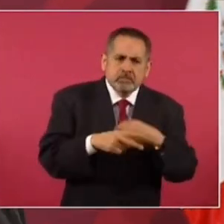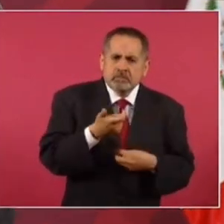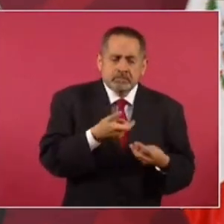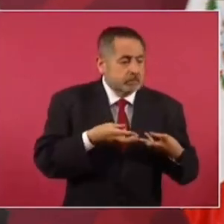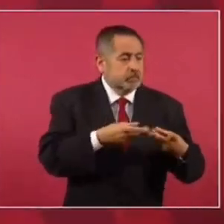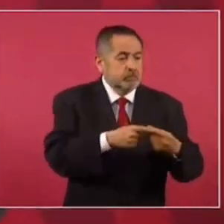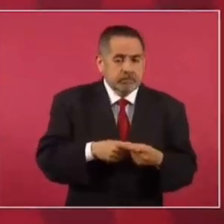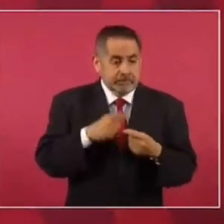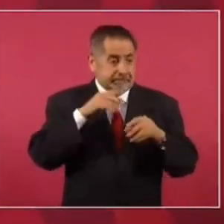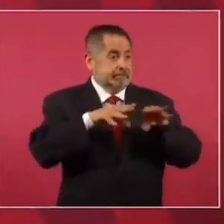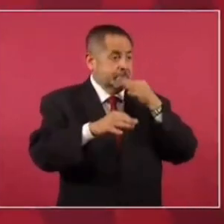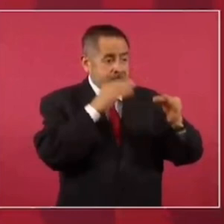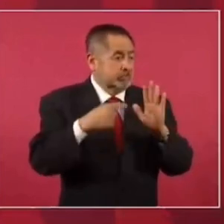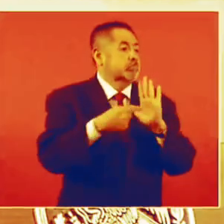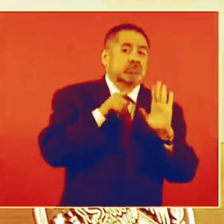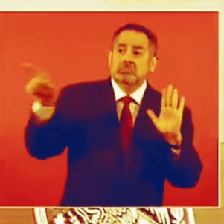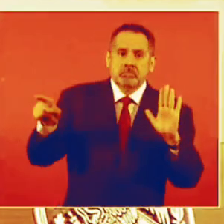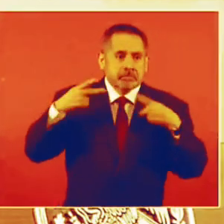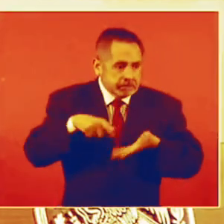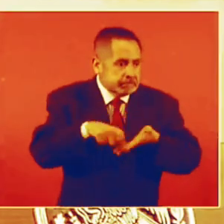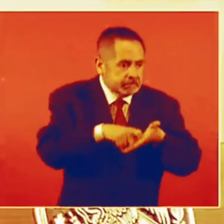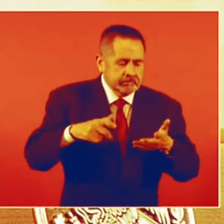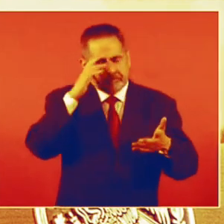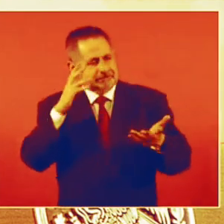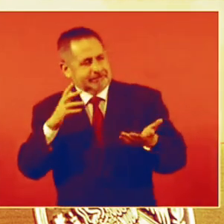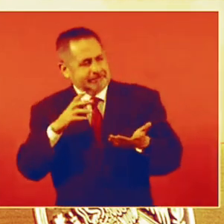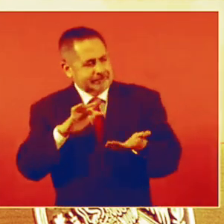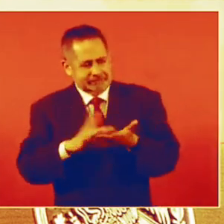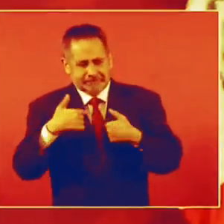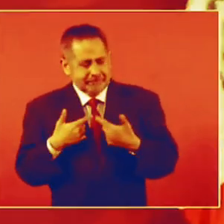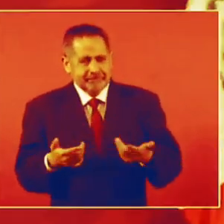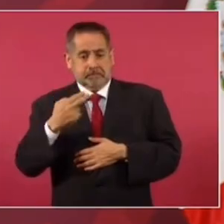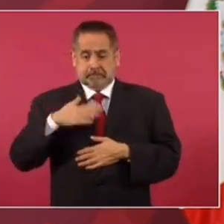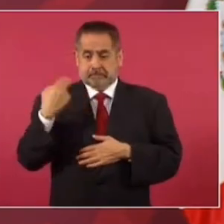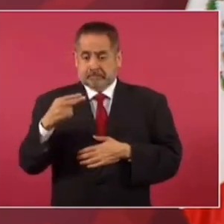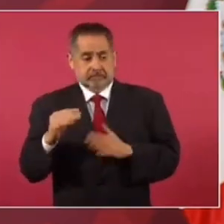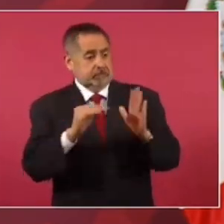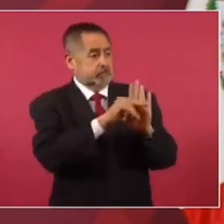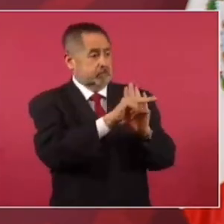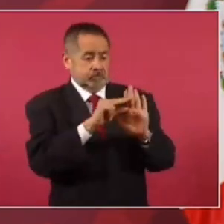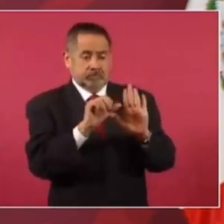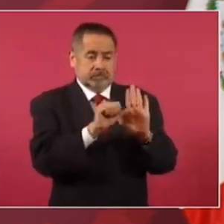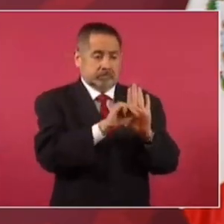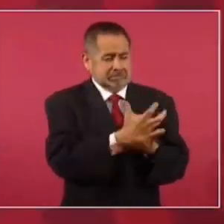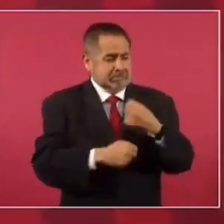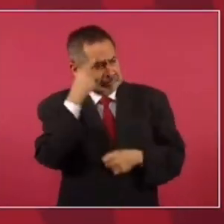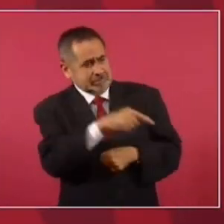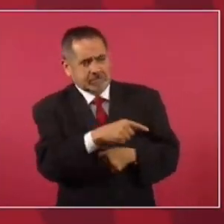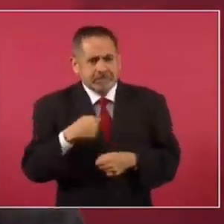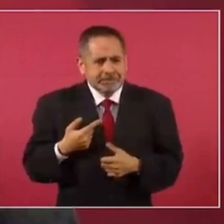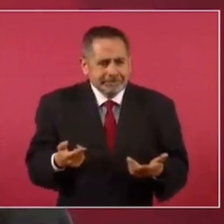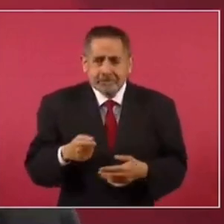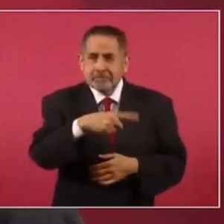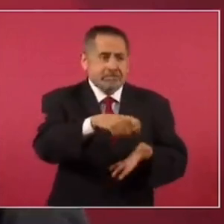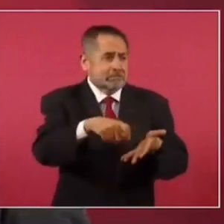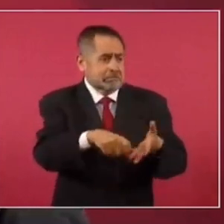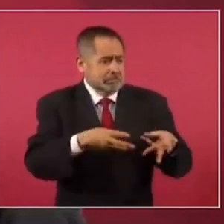de nosotros? ¿Ya es el colmo? ¿Ya me convertí en una empresa muy lucrativa para muchos? ¿Les